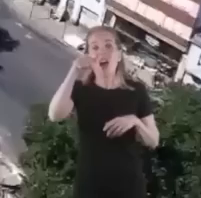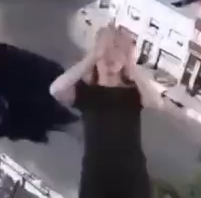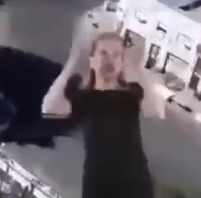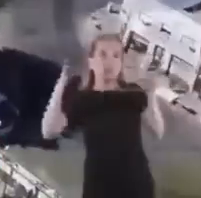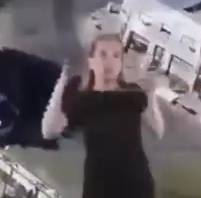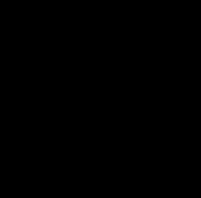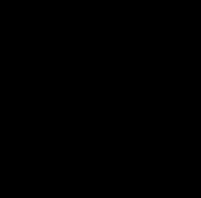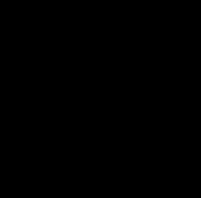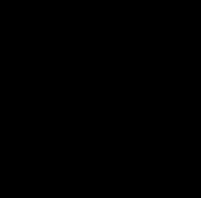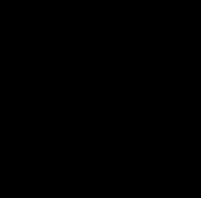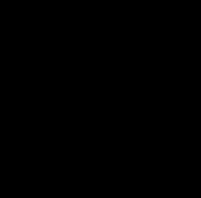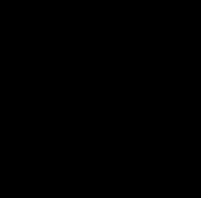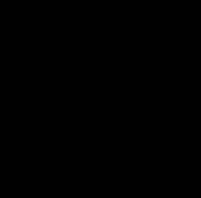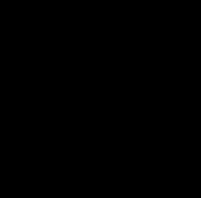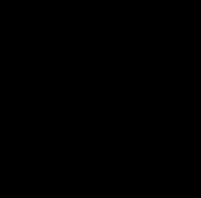reparar estos techos.